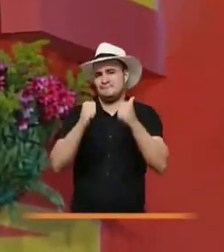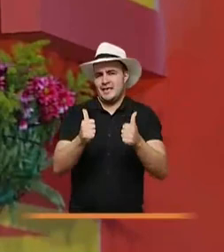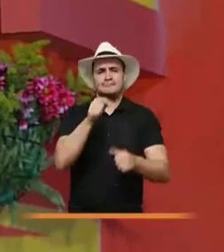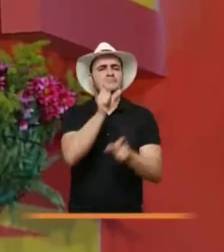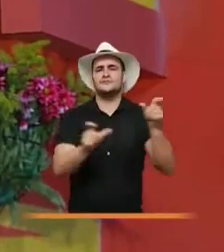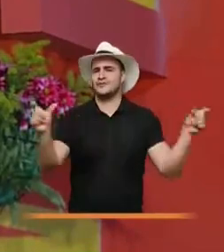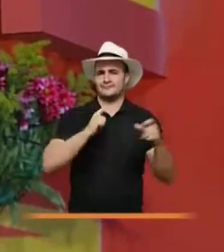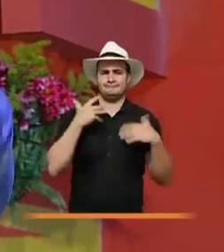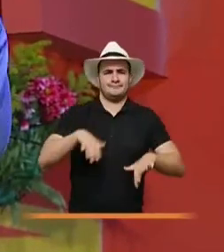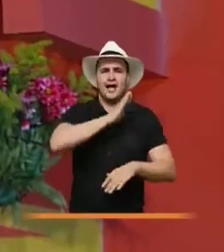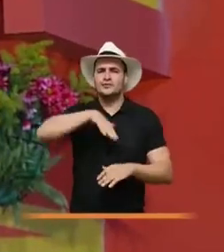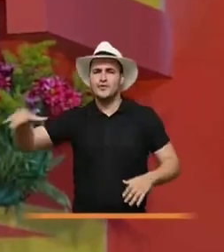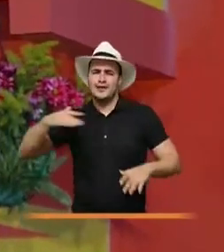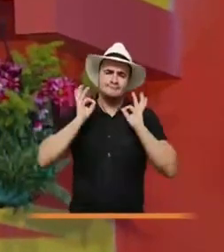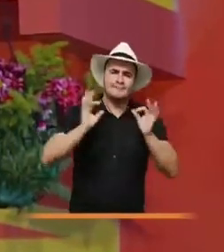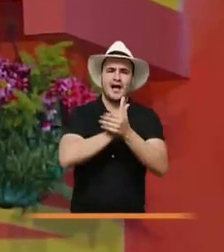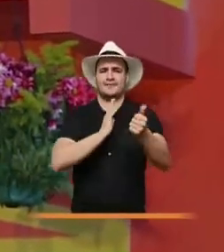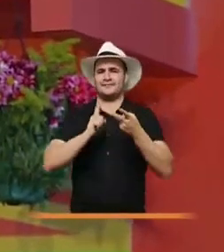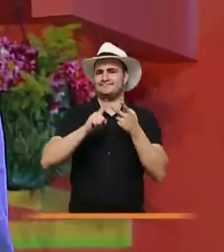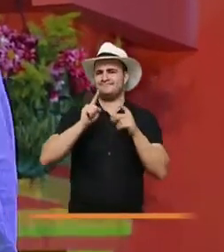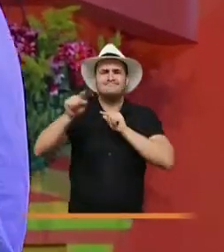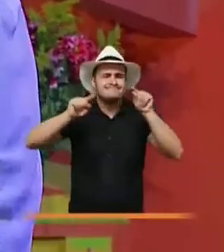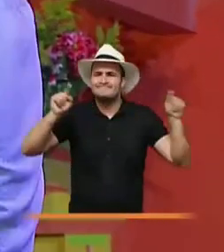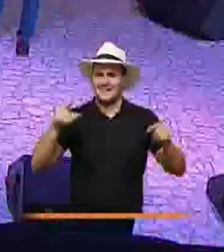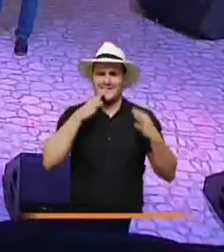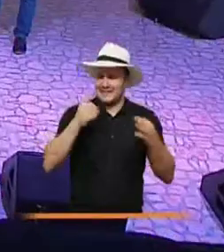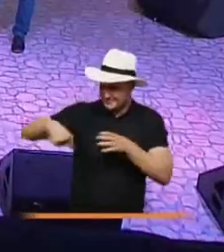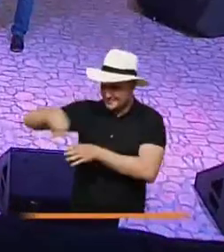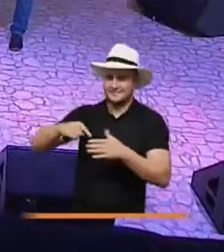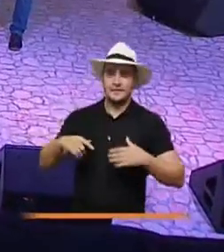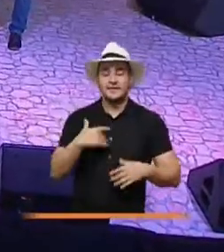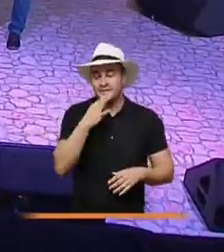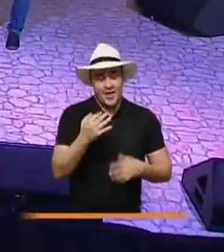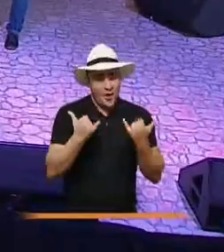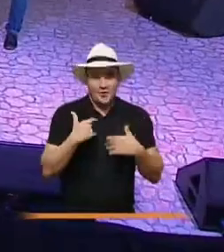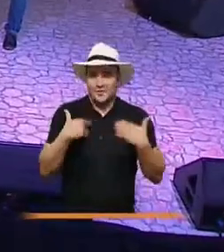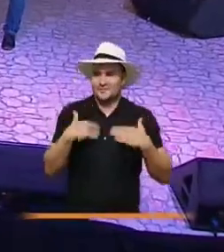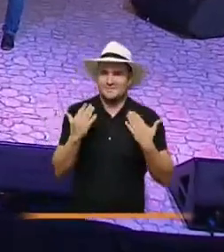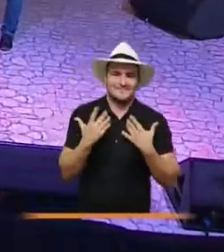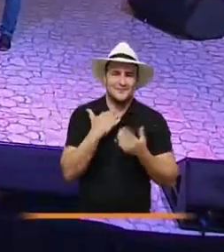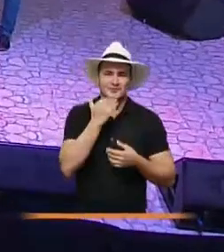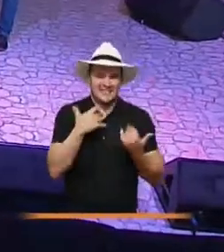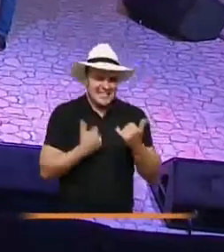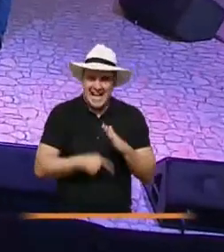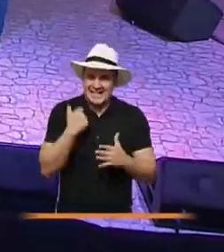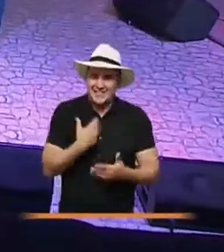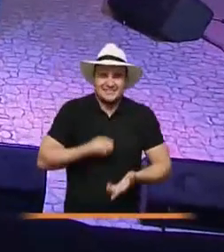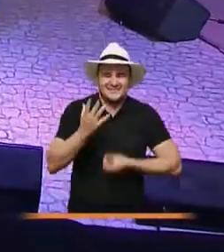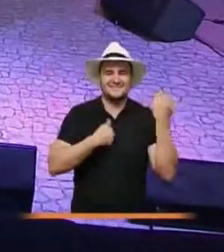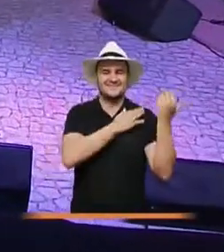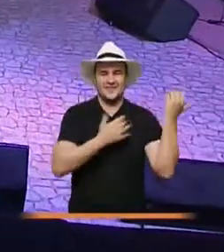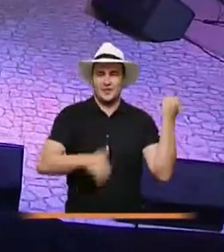antioqueños estamos muy felices y yo estoy tan emocionado maestro cuenca que me dieron ganas de hacer la primera trova de la noche